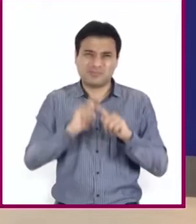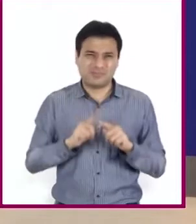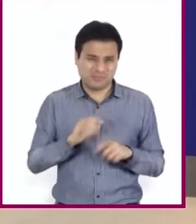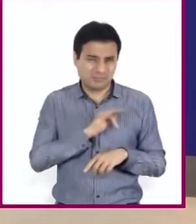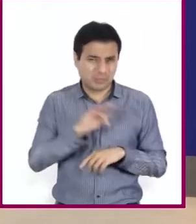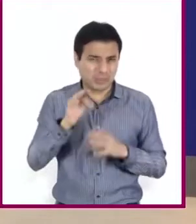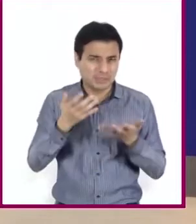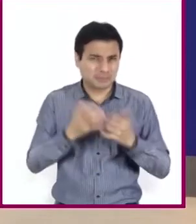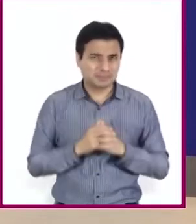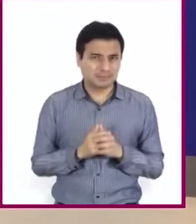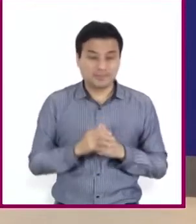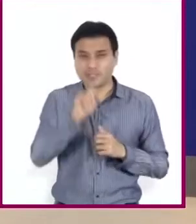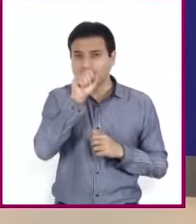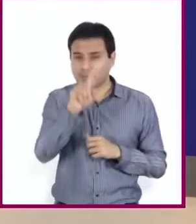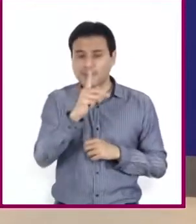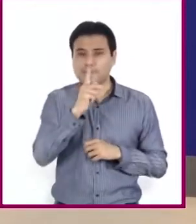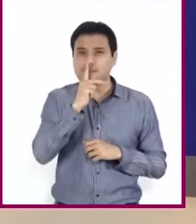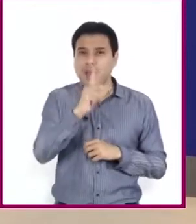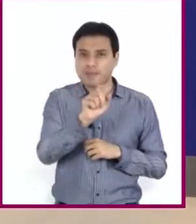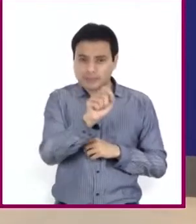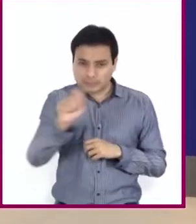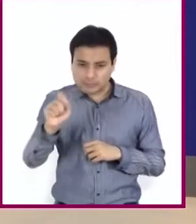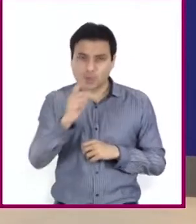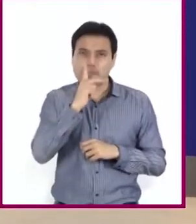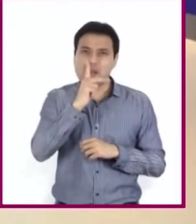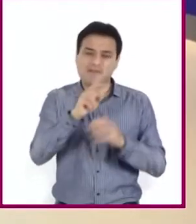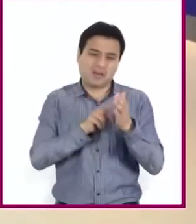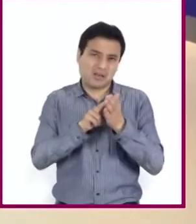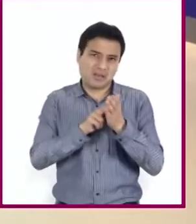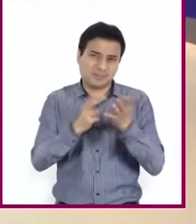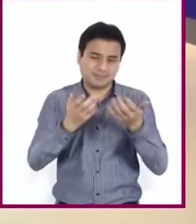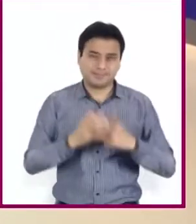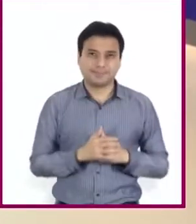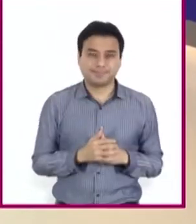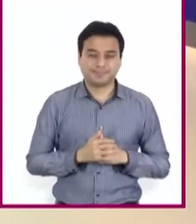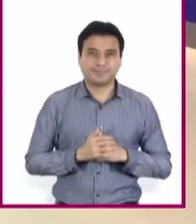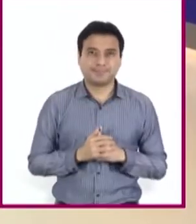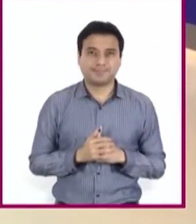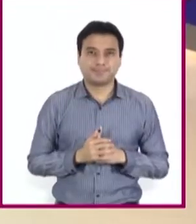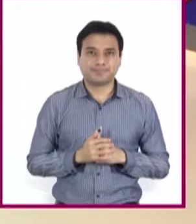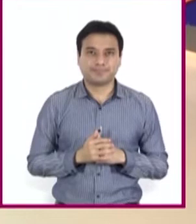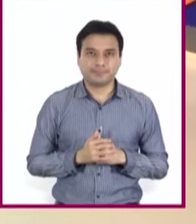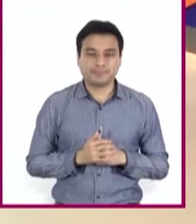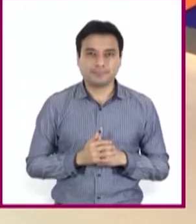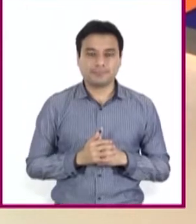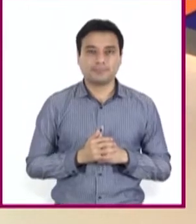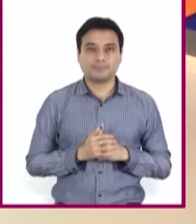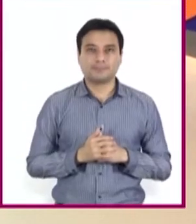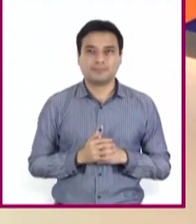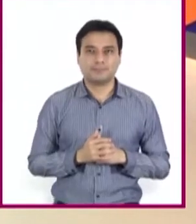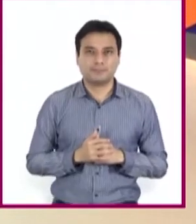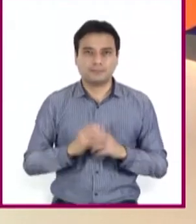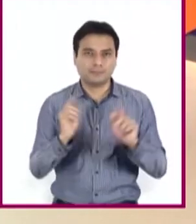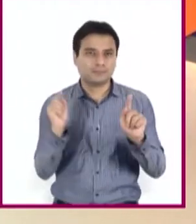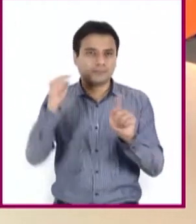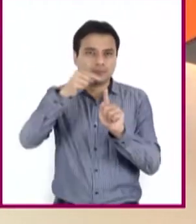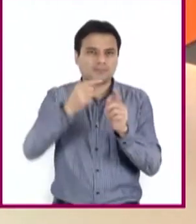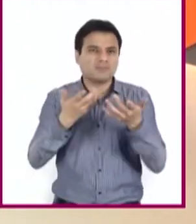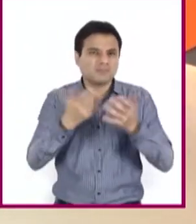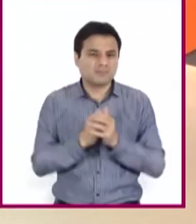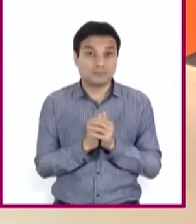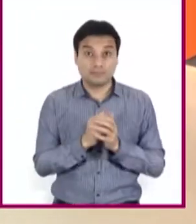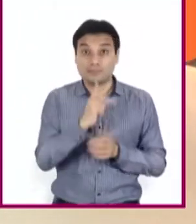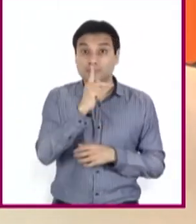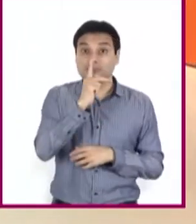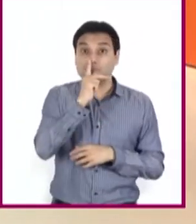color, el subrayado o negritas. Ahora bien, el objetivo no es subrayar, sino